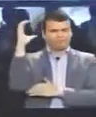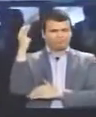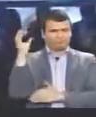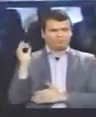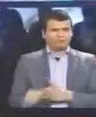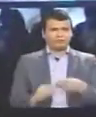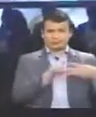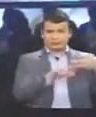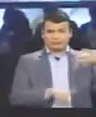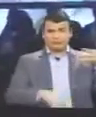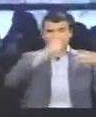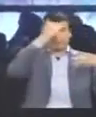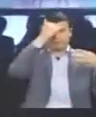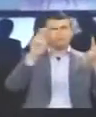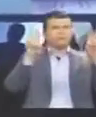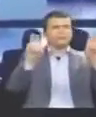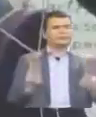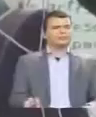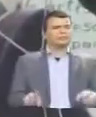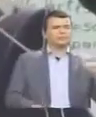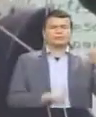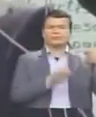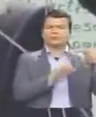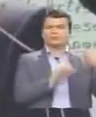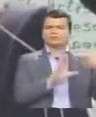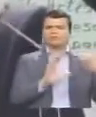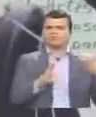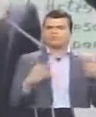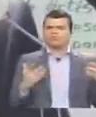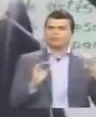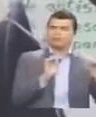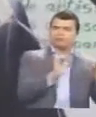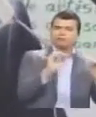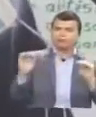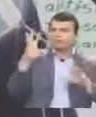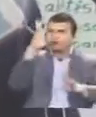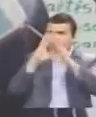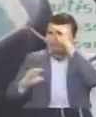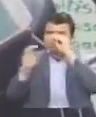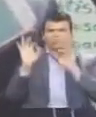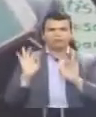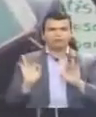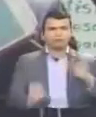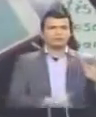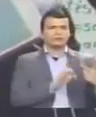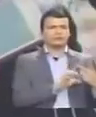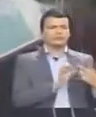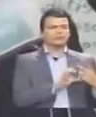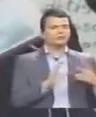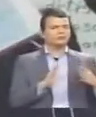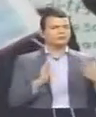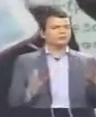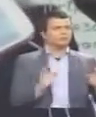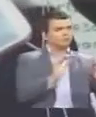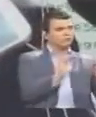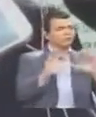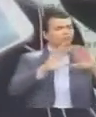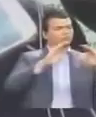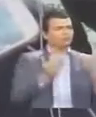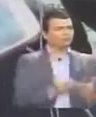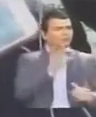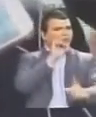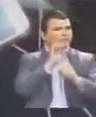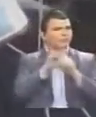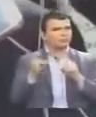ejes fundamentales. El primero de ellos tiene que ver con la enseñanza y el aprendizaje. El segundo tiene que ver con las escuelas que van a trabajar